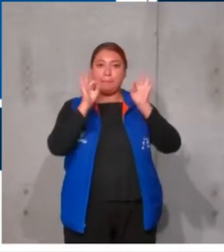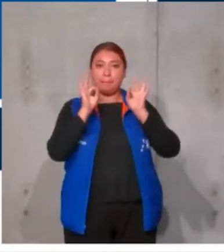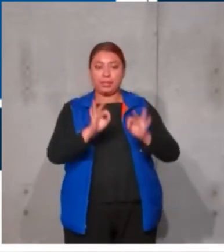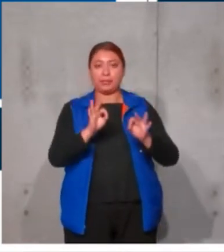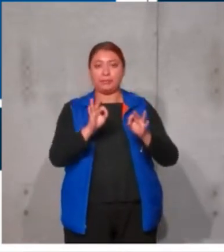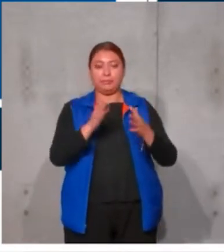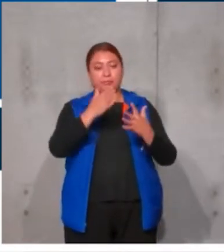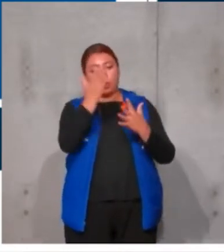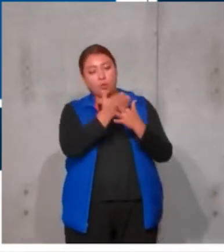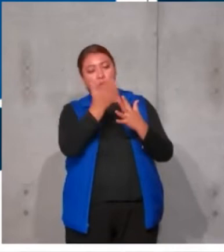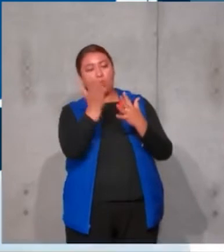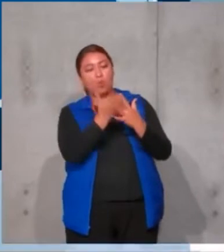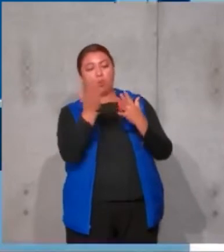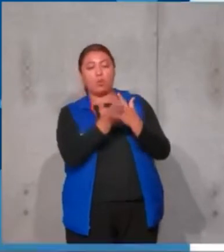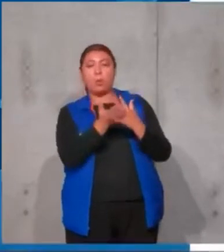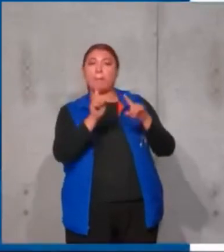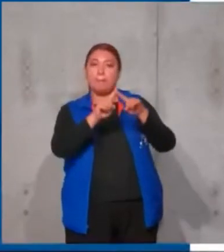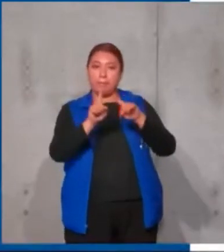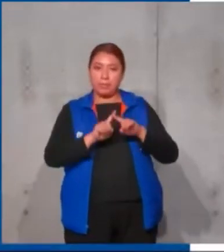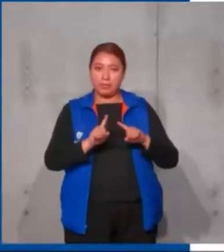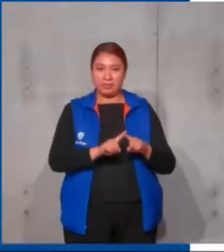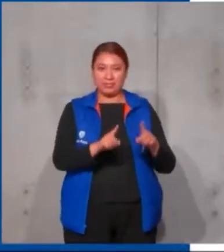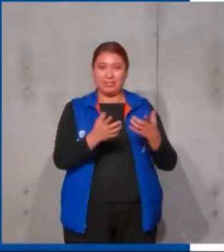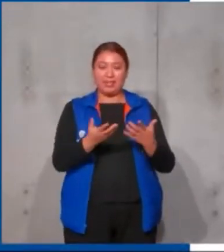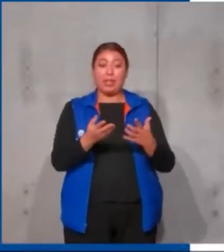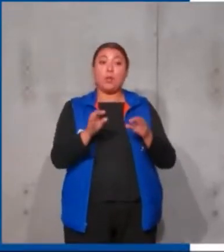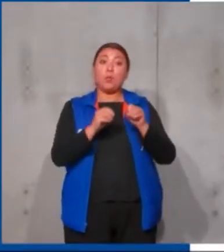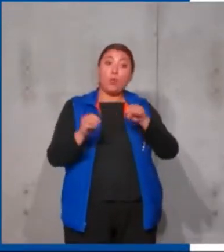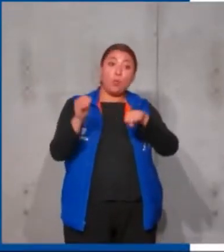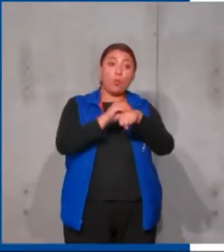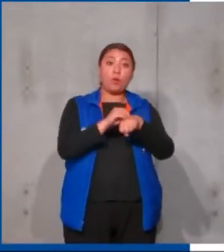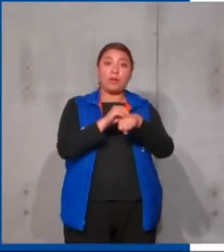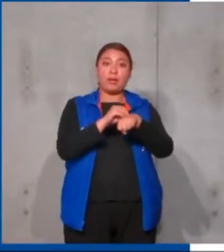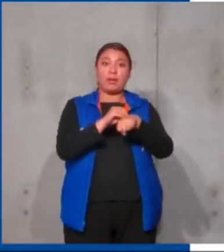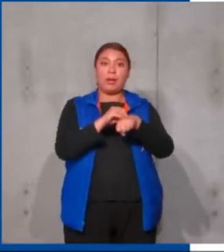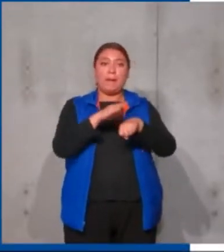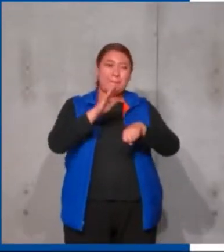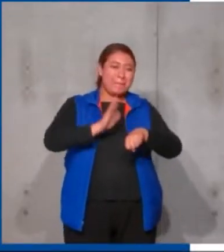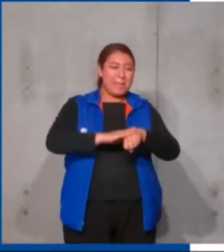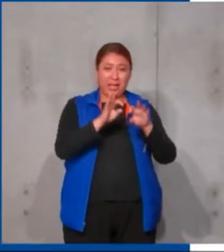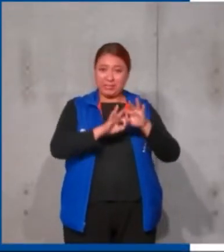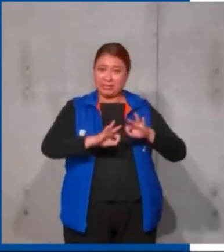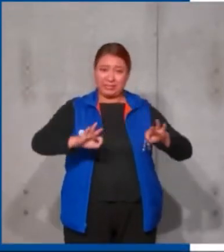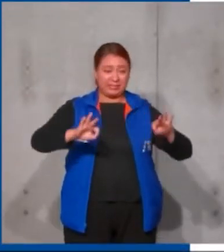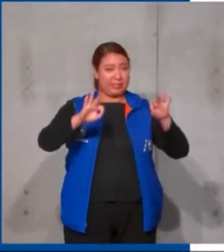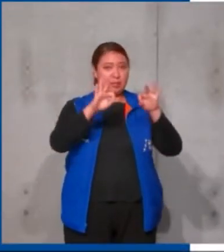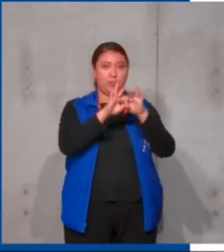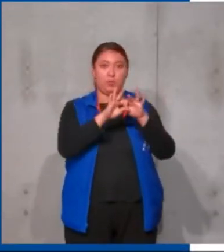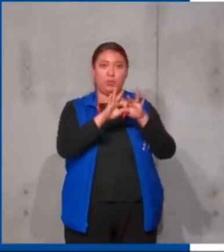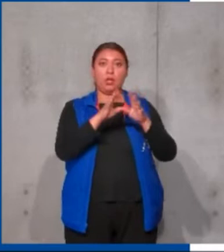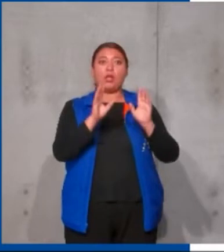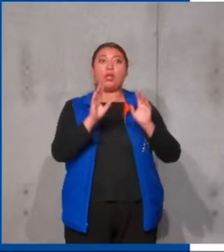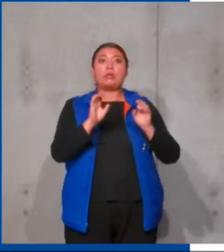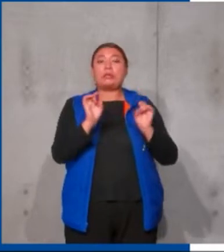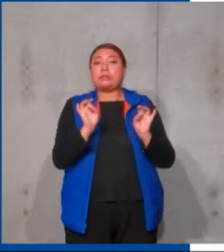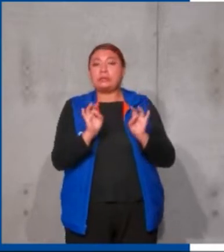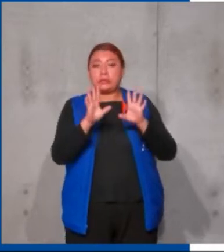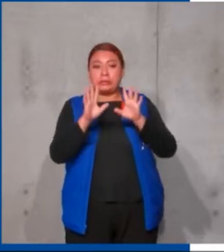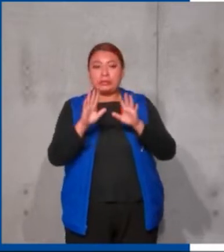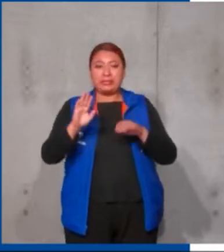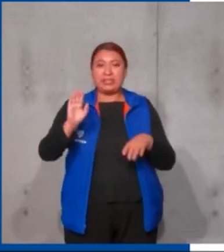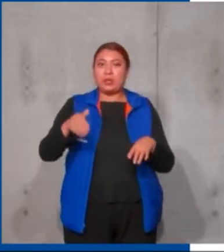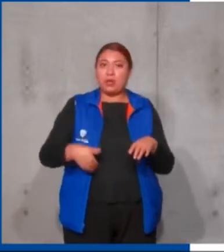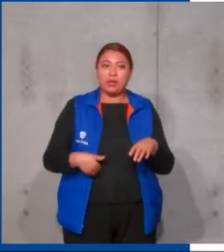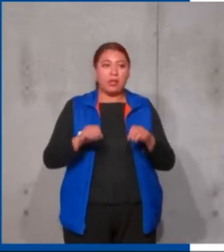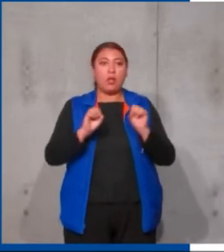establecer varias clasificaciones. Podemos poner los que son latentes, o sea, que son